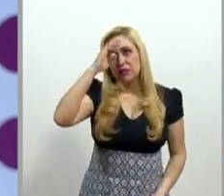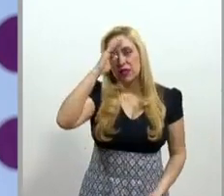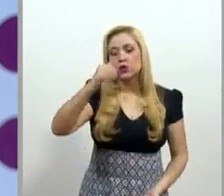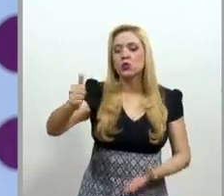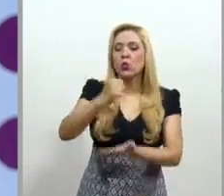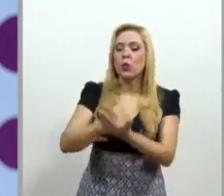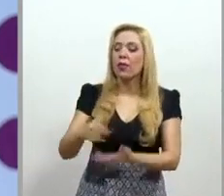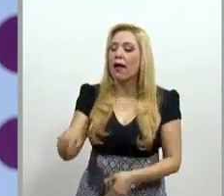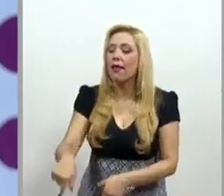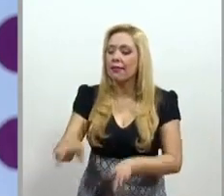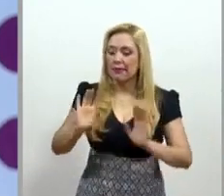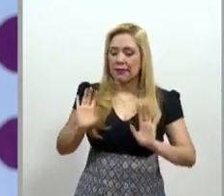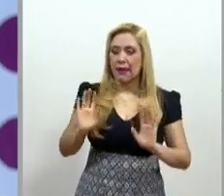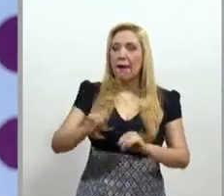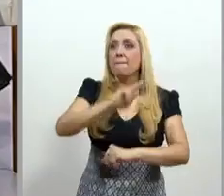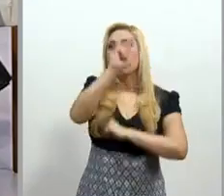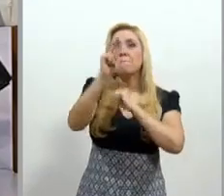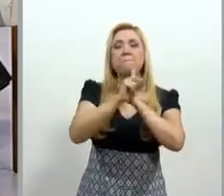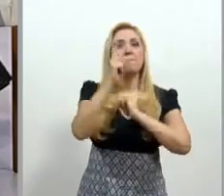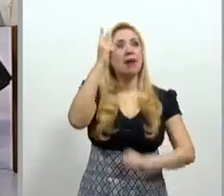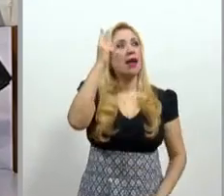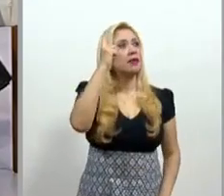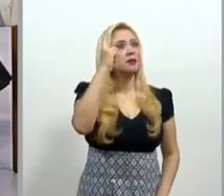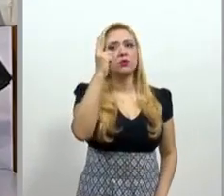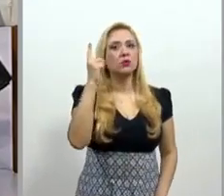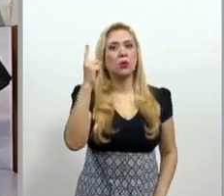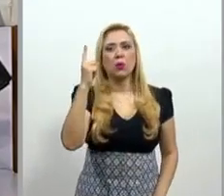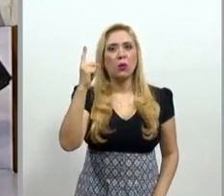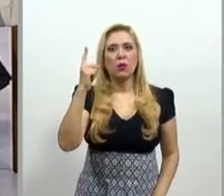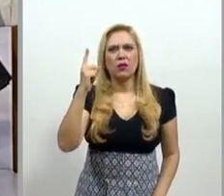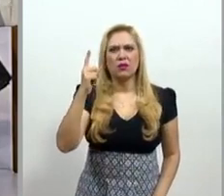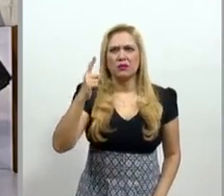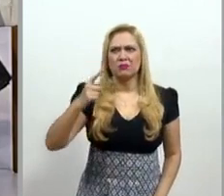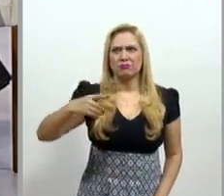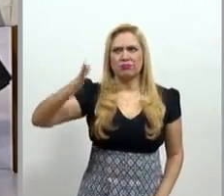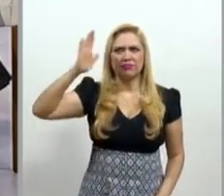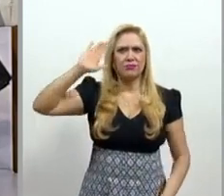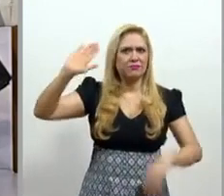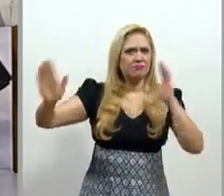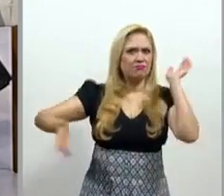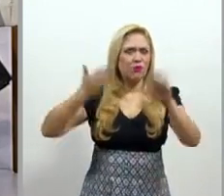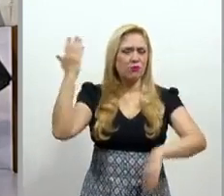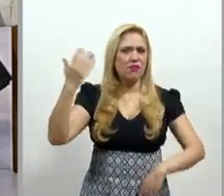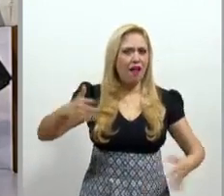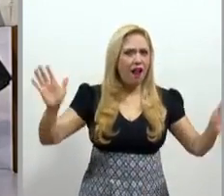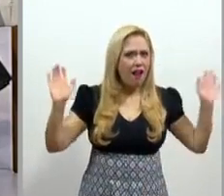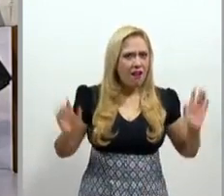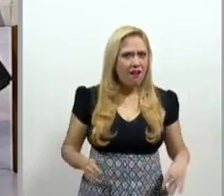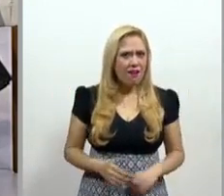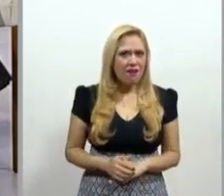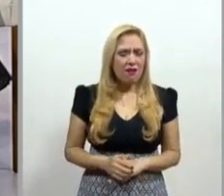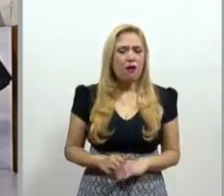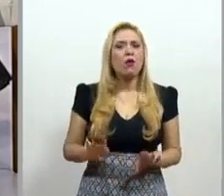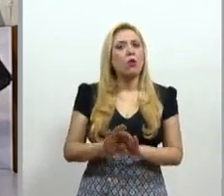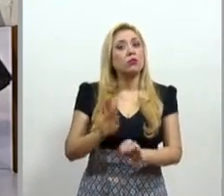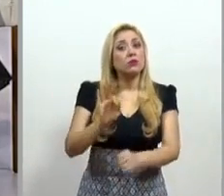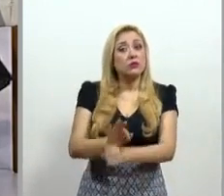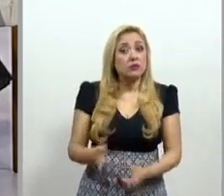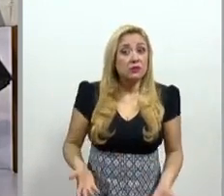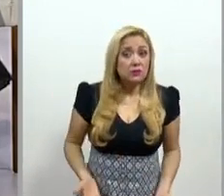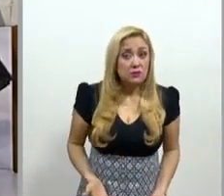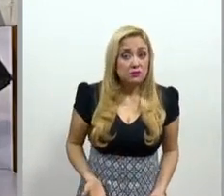en concreto, ni siquiera de un país en concreto, sino puede ser un aspecto completamente internacional y que en parámetros de la protección del derecho